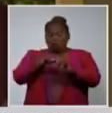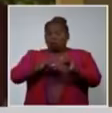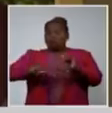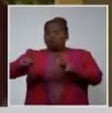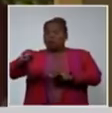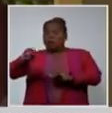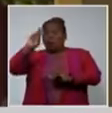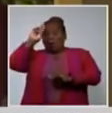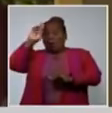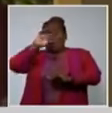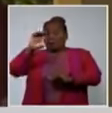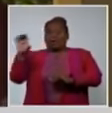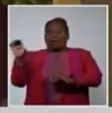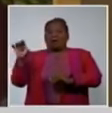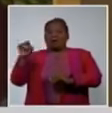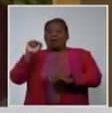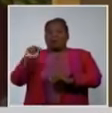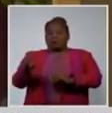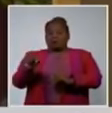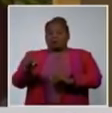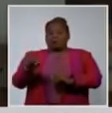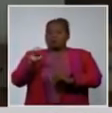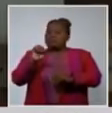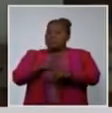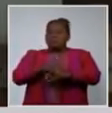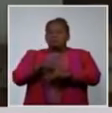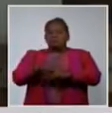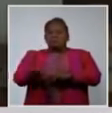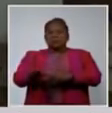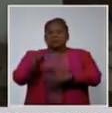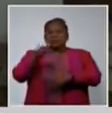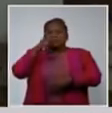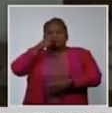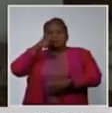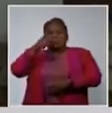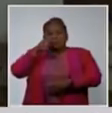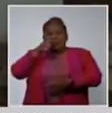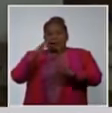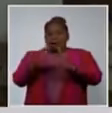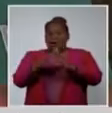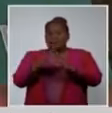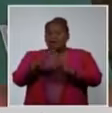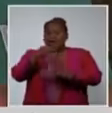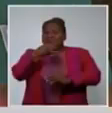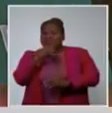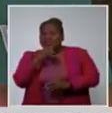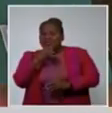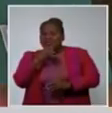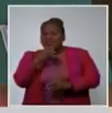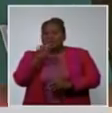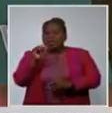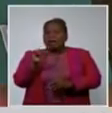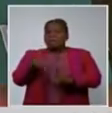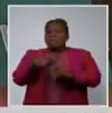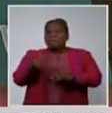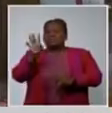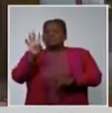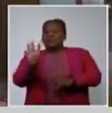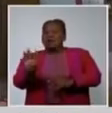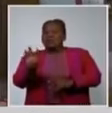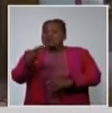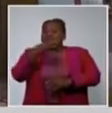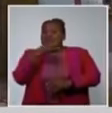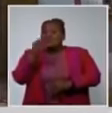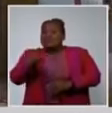protocolo yi y se comienza rápidamente la vigilancia en este valenciano se detectan también cuatro ancianos más confirmados de las del agua